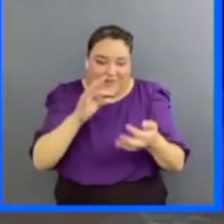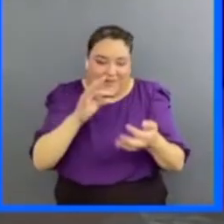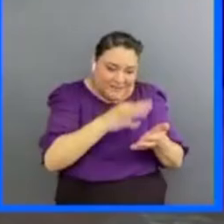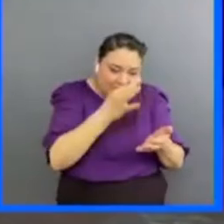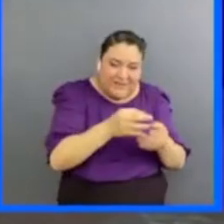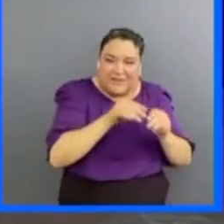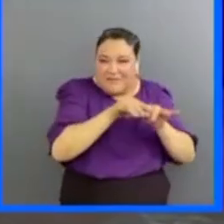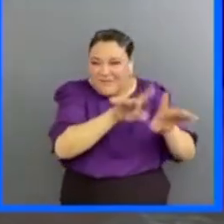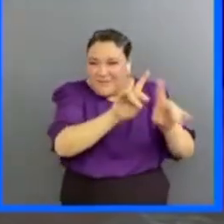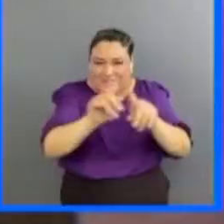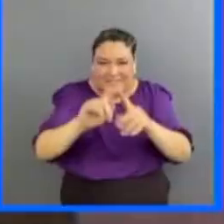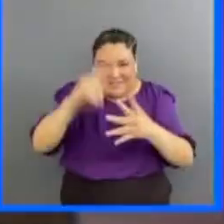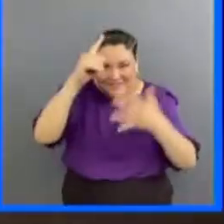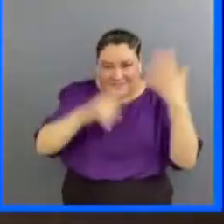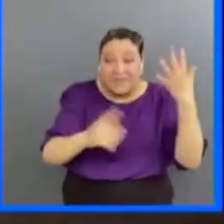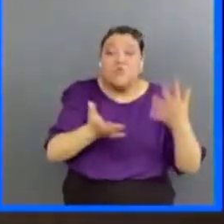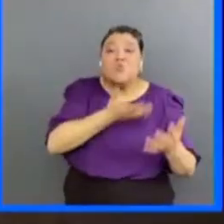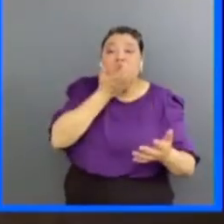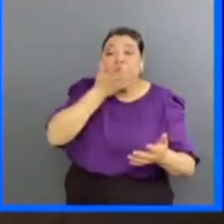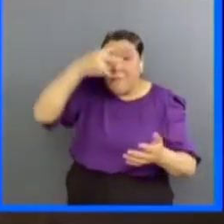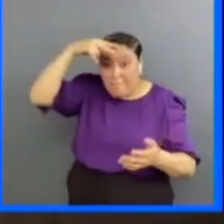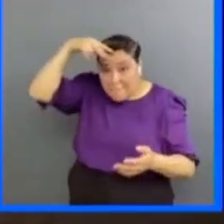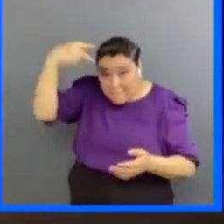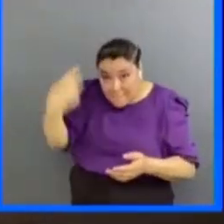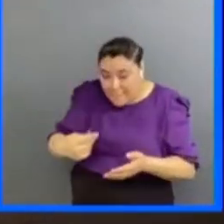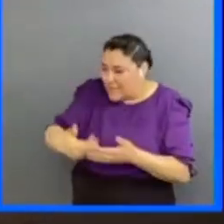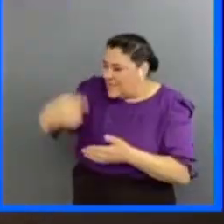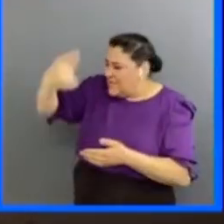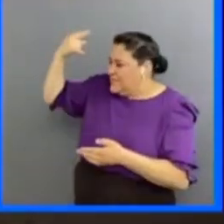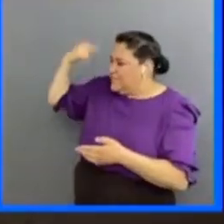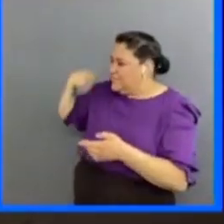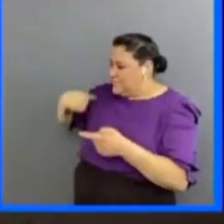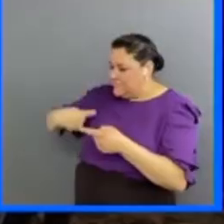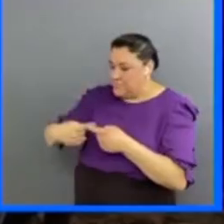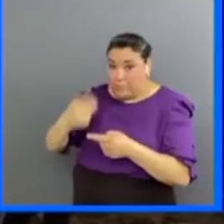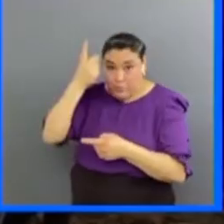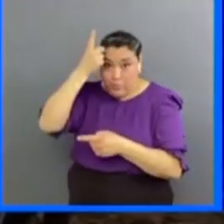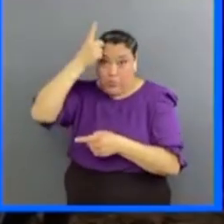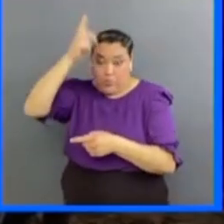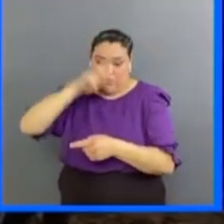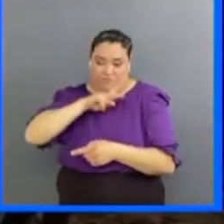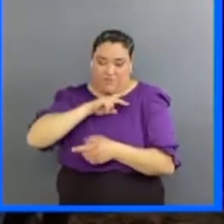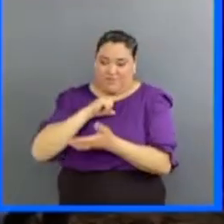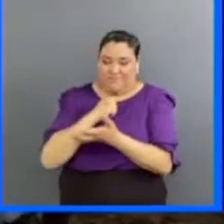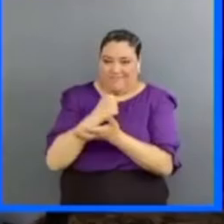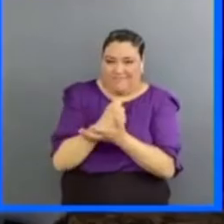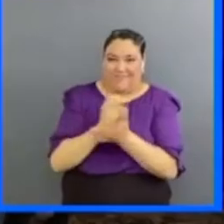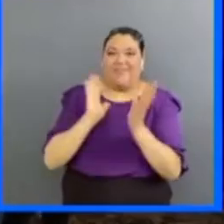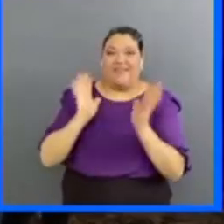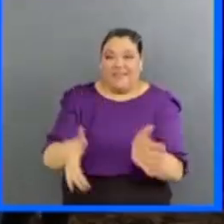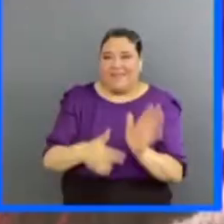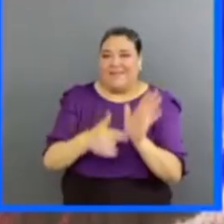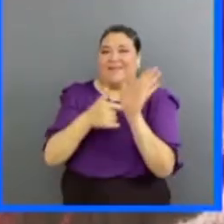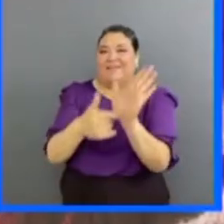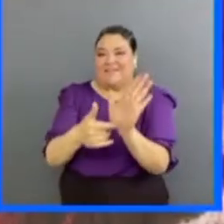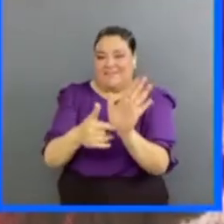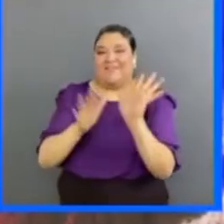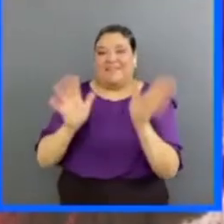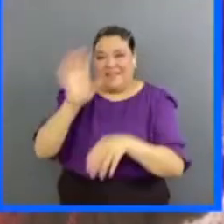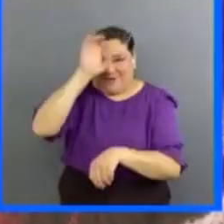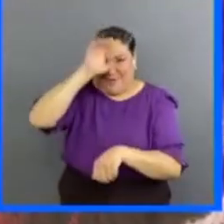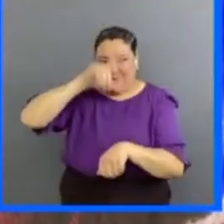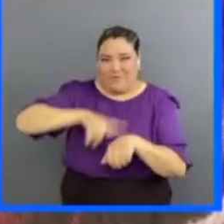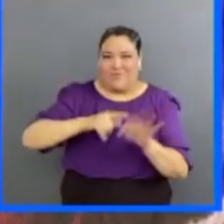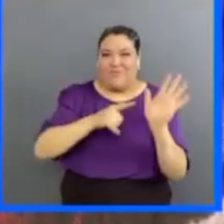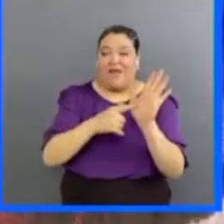expresiones tradicionales mexicanas y su protección a través de la propiedad intelectual. Fue presentada una primera muestra cultural en la